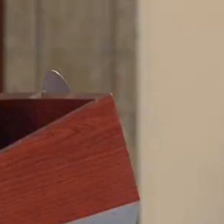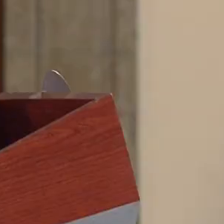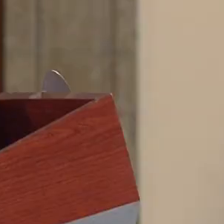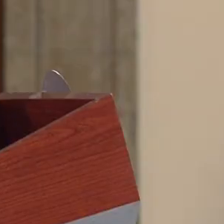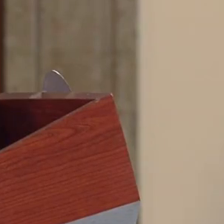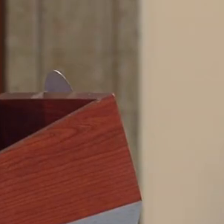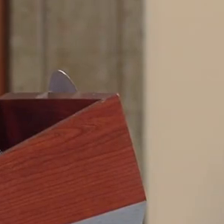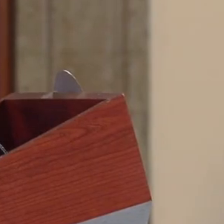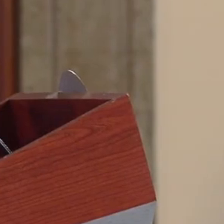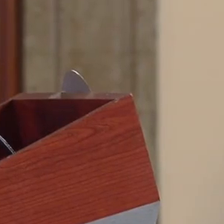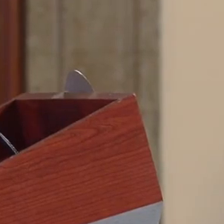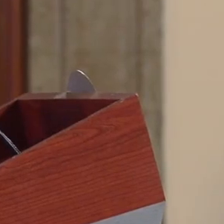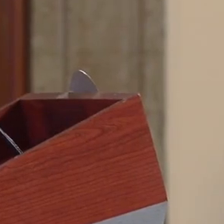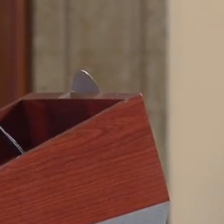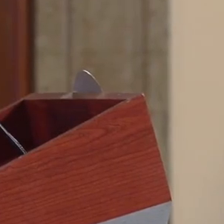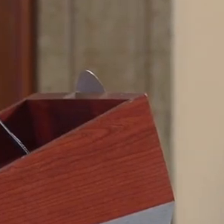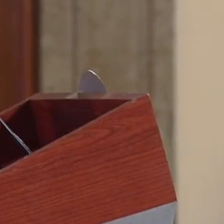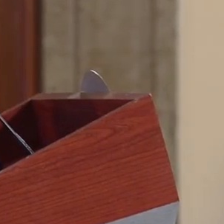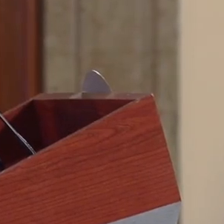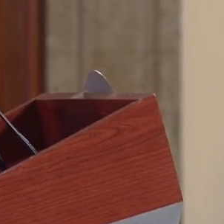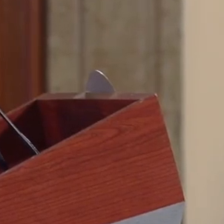Y lo mismo,